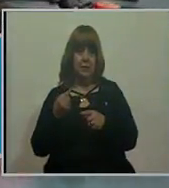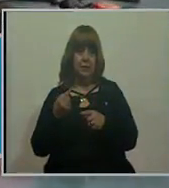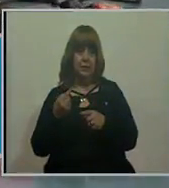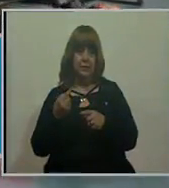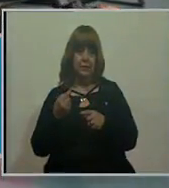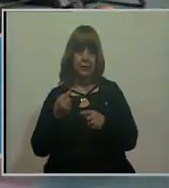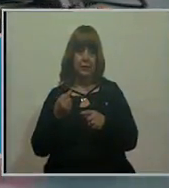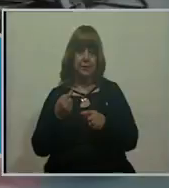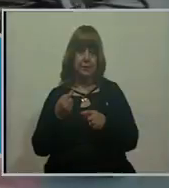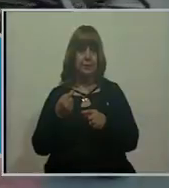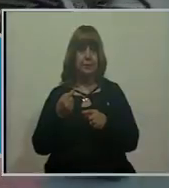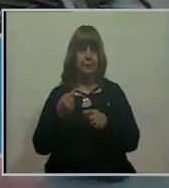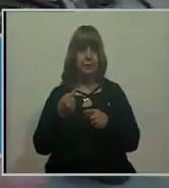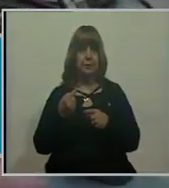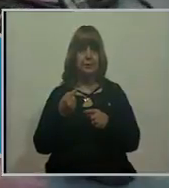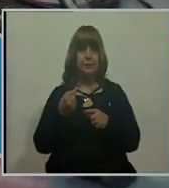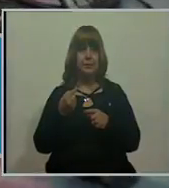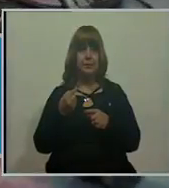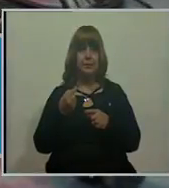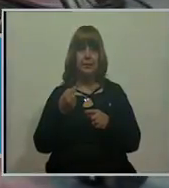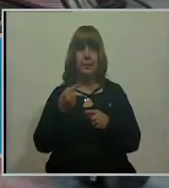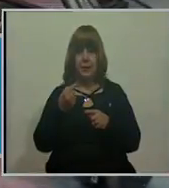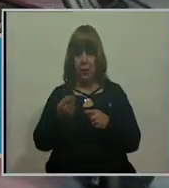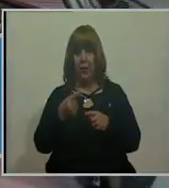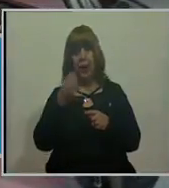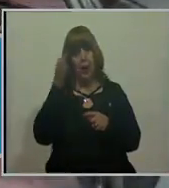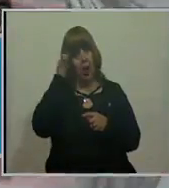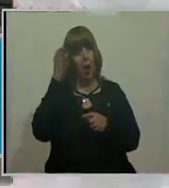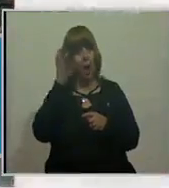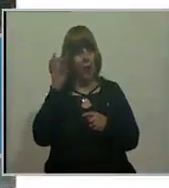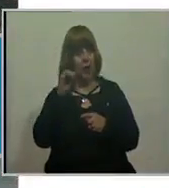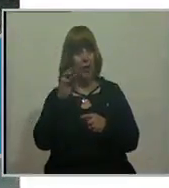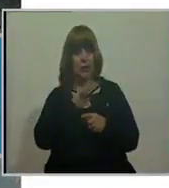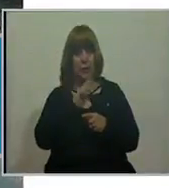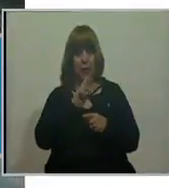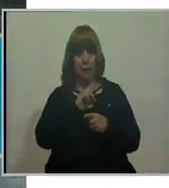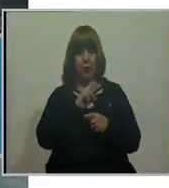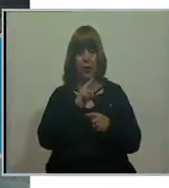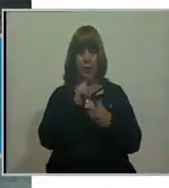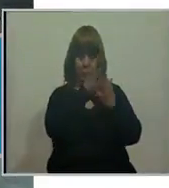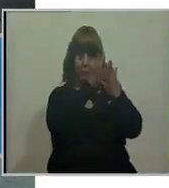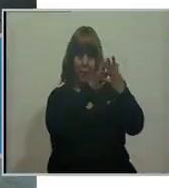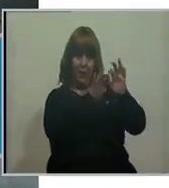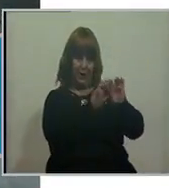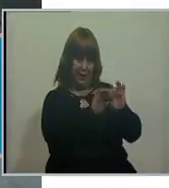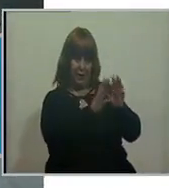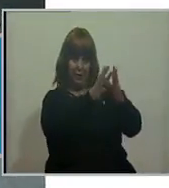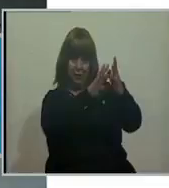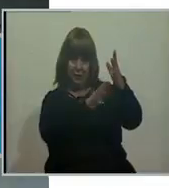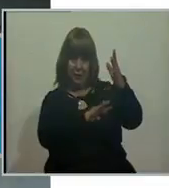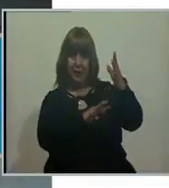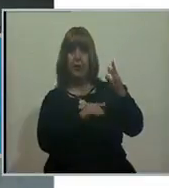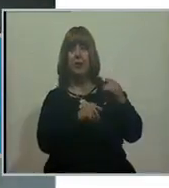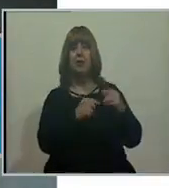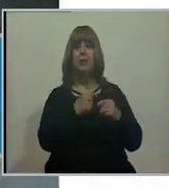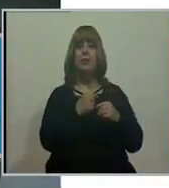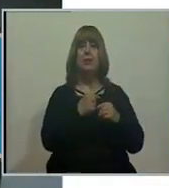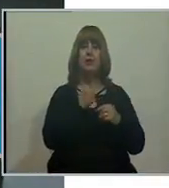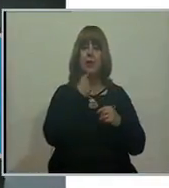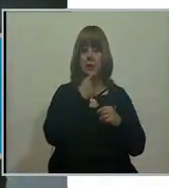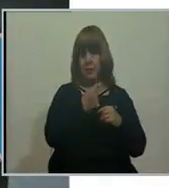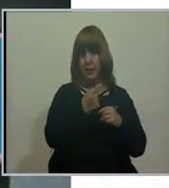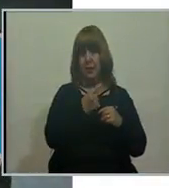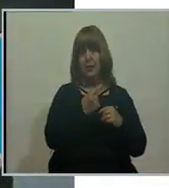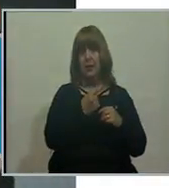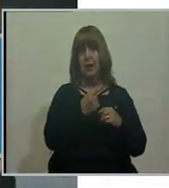Sí, ella cierra... todo este tuit, después salen los medios a preguntarle y ella cierra